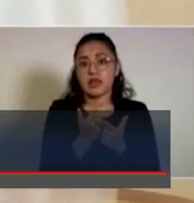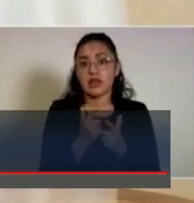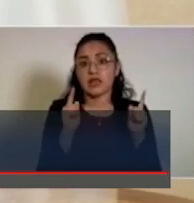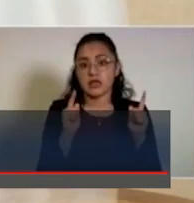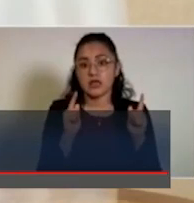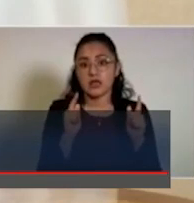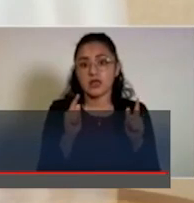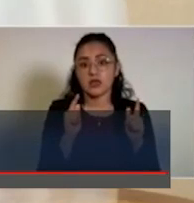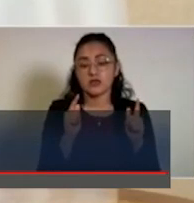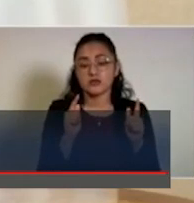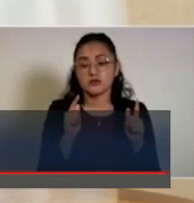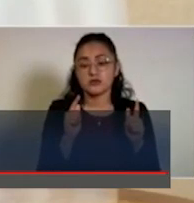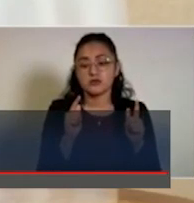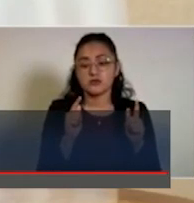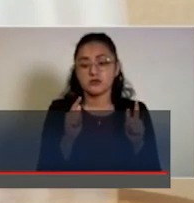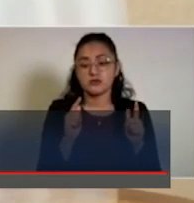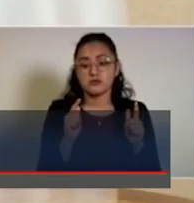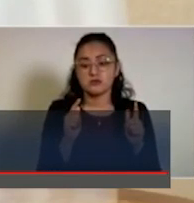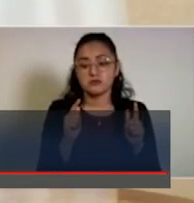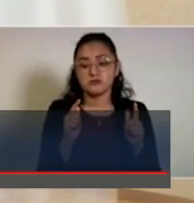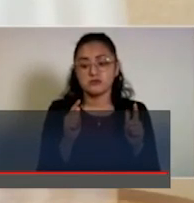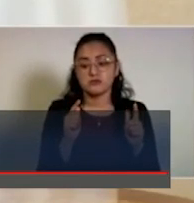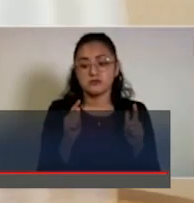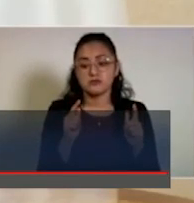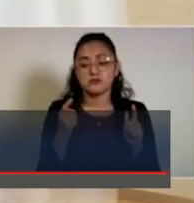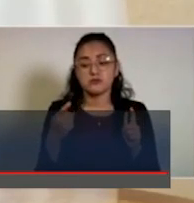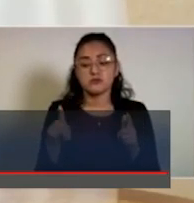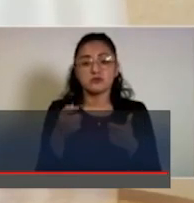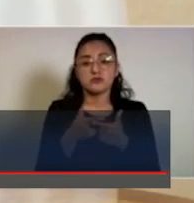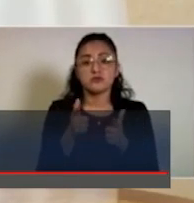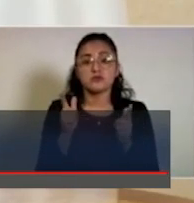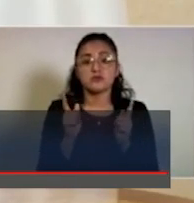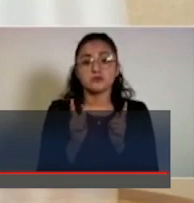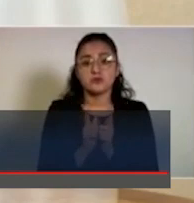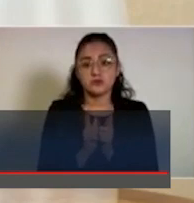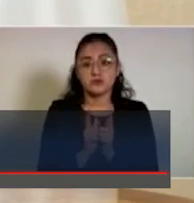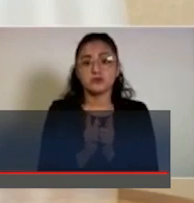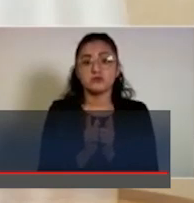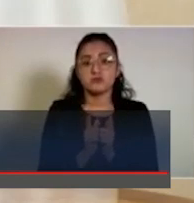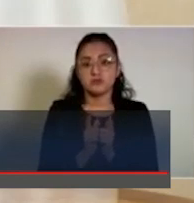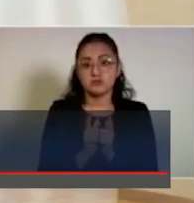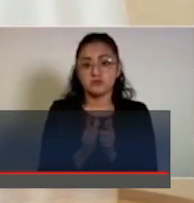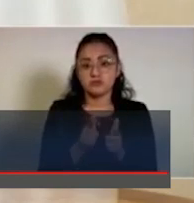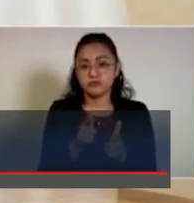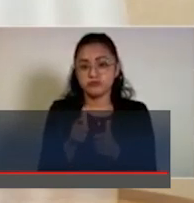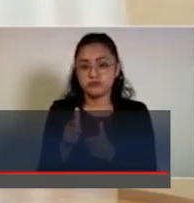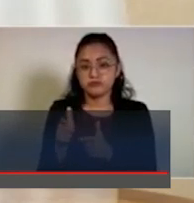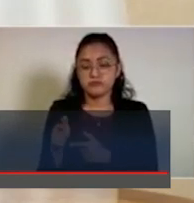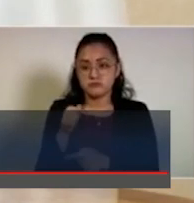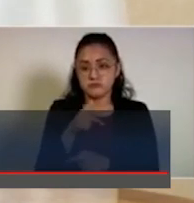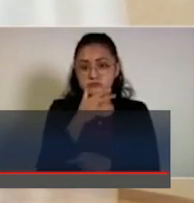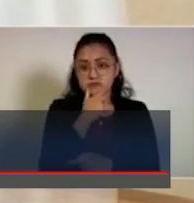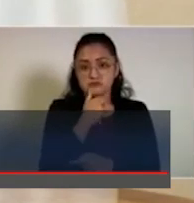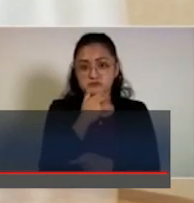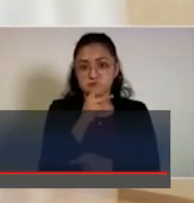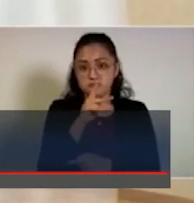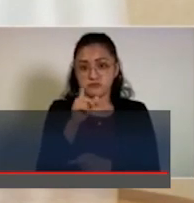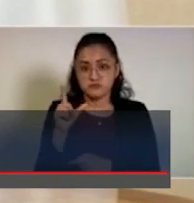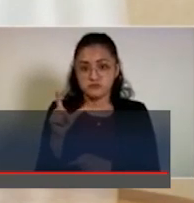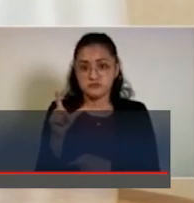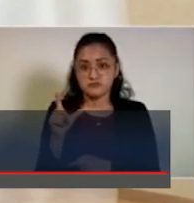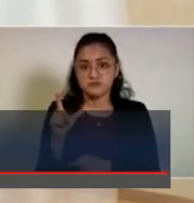por sus por un grupo armado cuando esté pp l